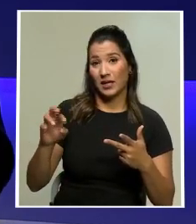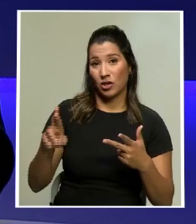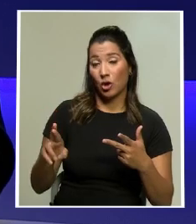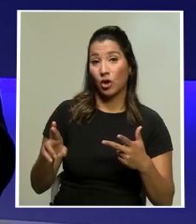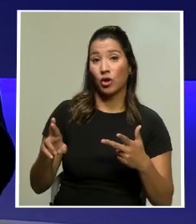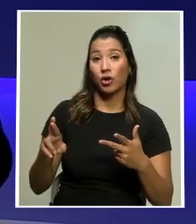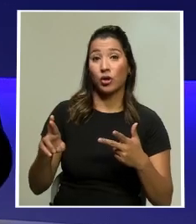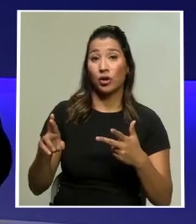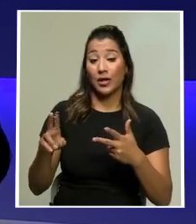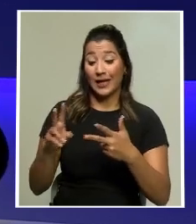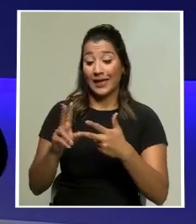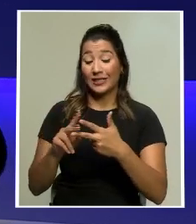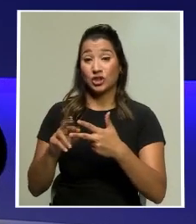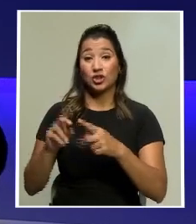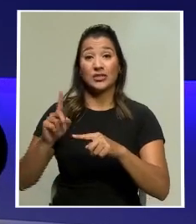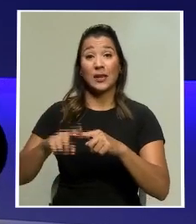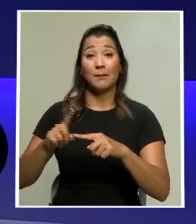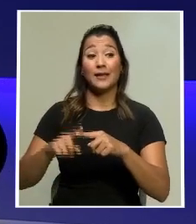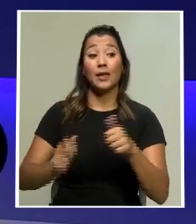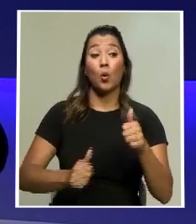mayoría.